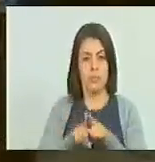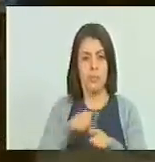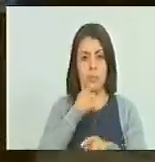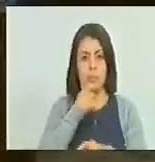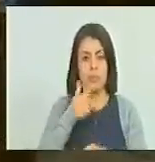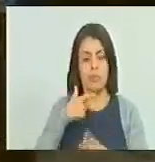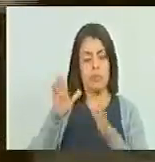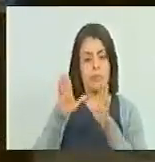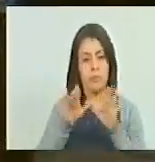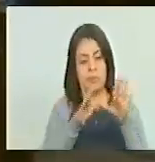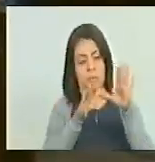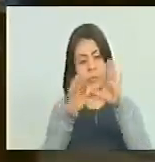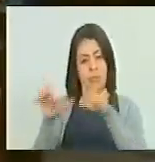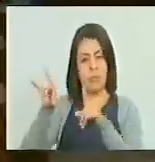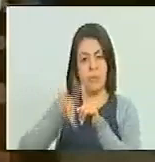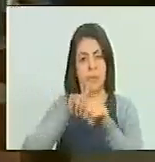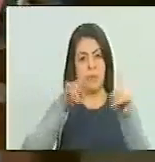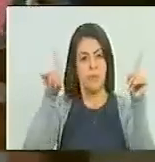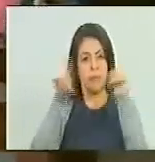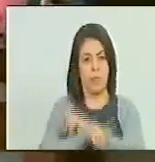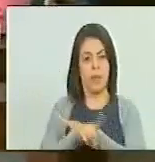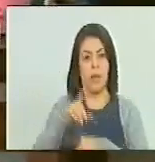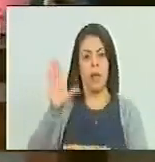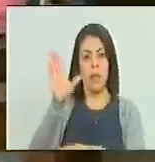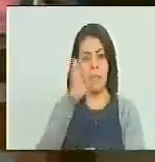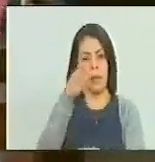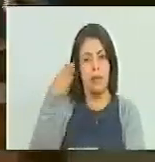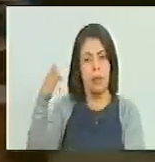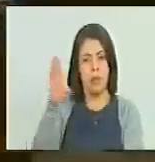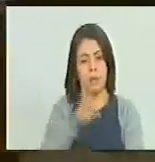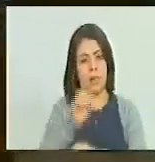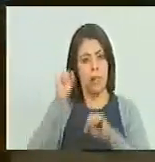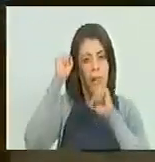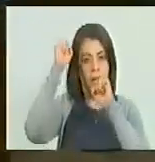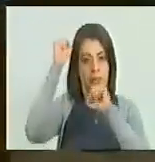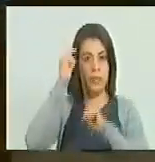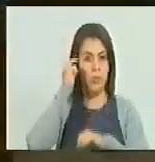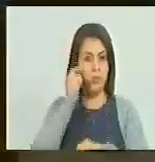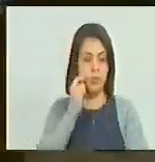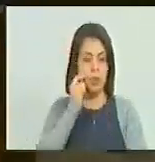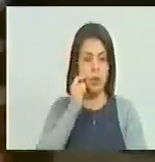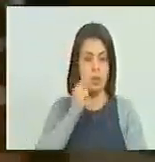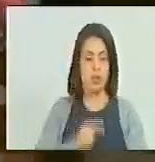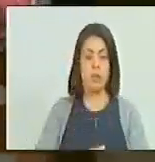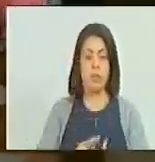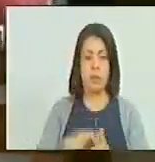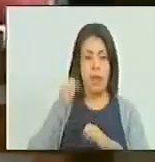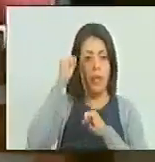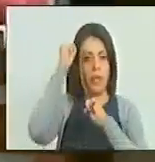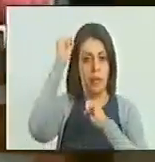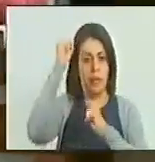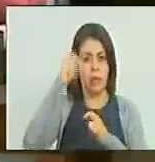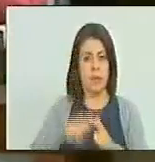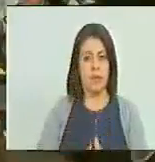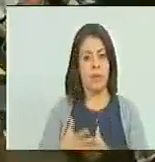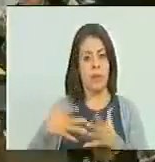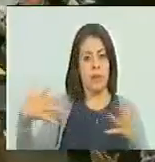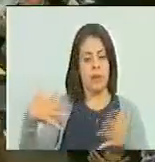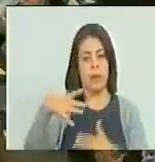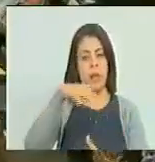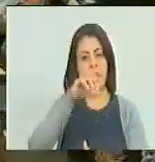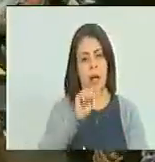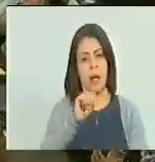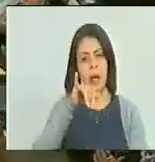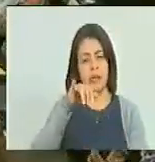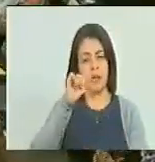hermosa mariposa convertida en tricolor. ¡Que viva Antonio José de Sucre! ¡Que viva el gran